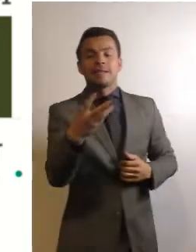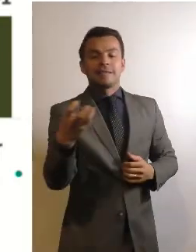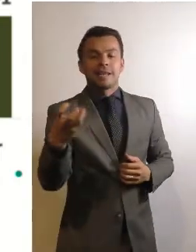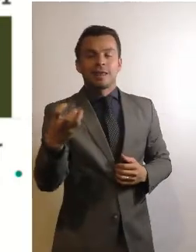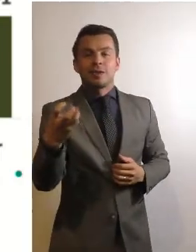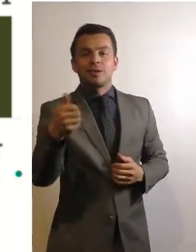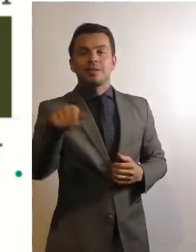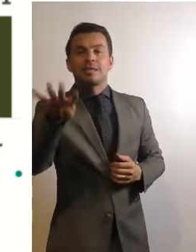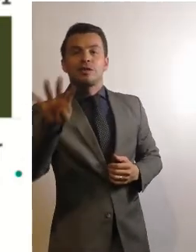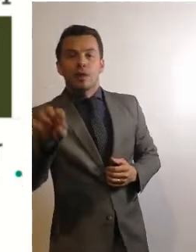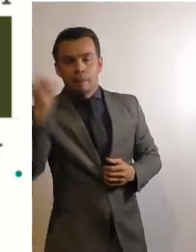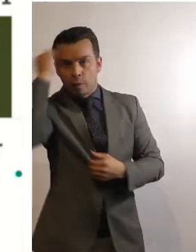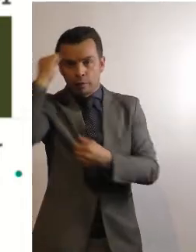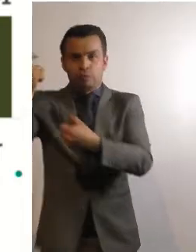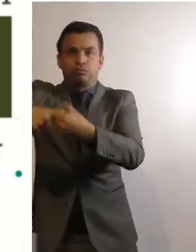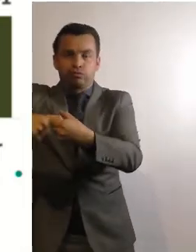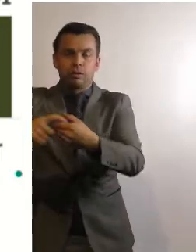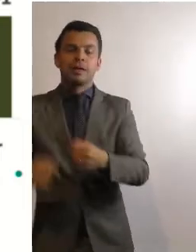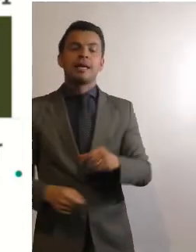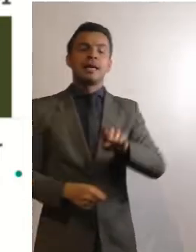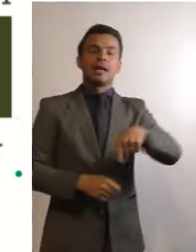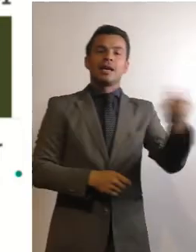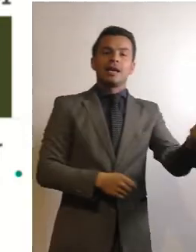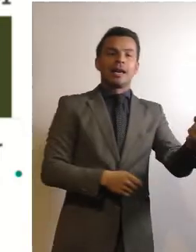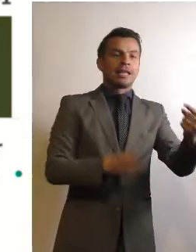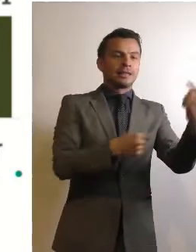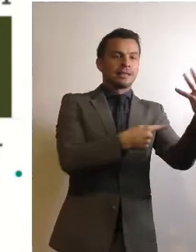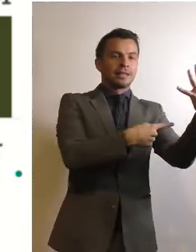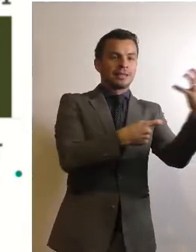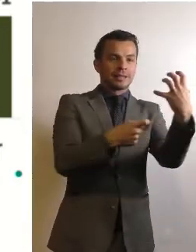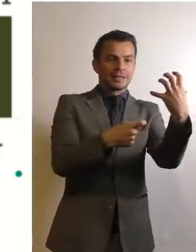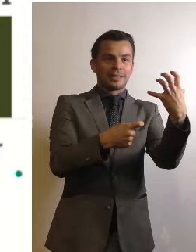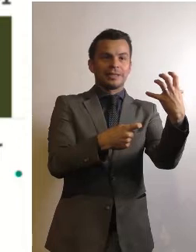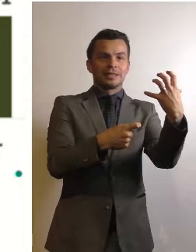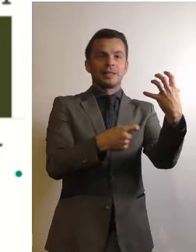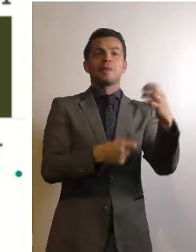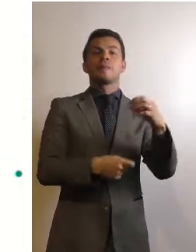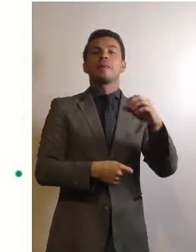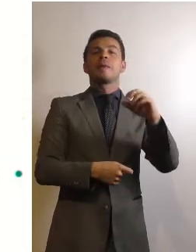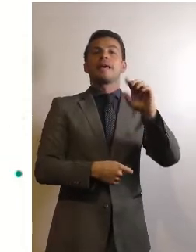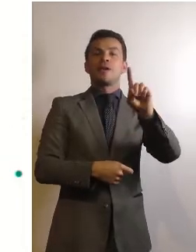y 141 profesores titulares. Y otras categorías, 92.